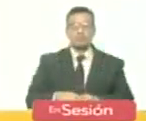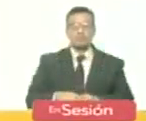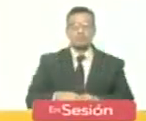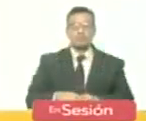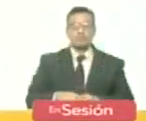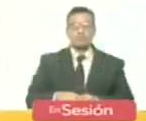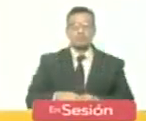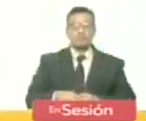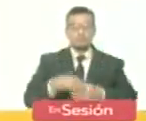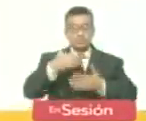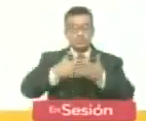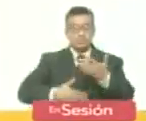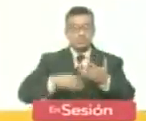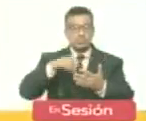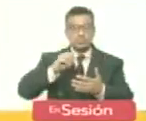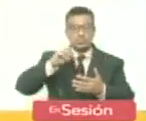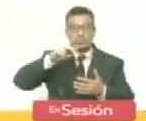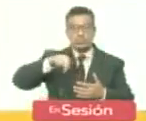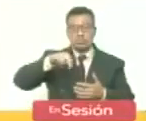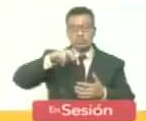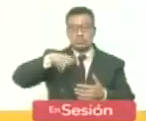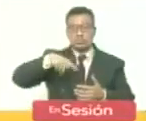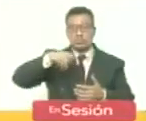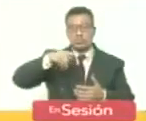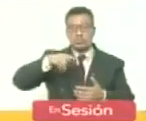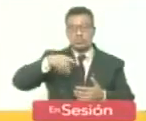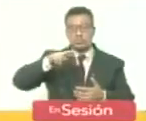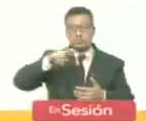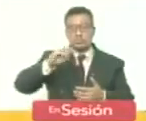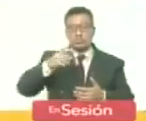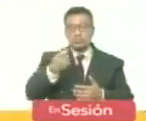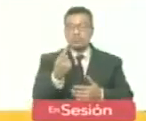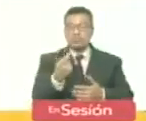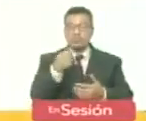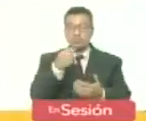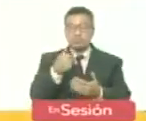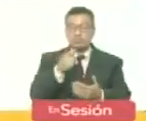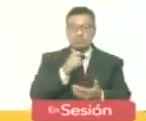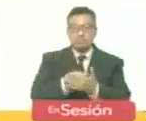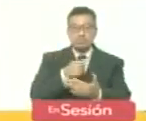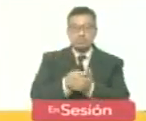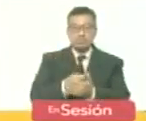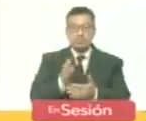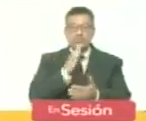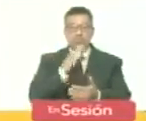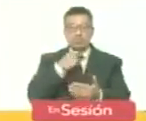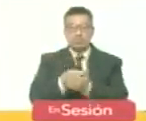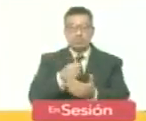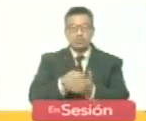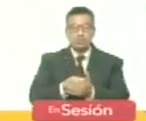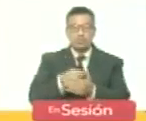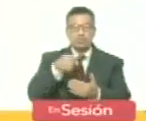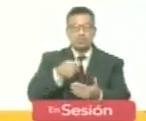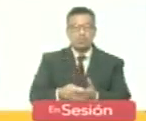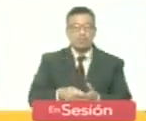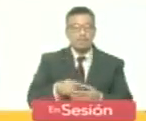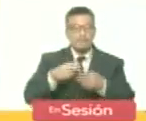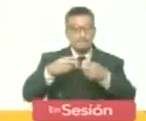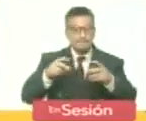El instructivo ONAPRE y la falta de pago del bono vacacional son dos de los